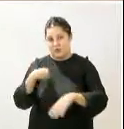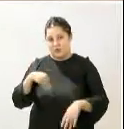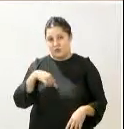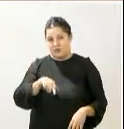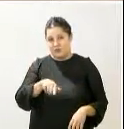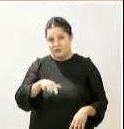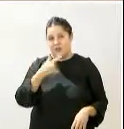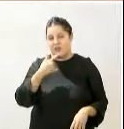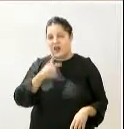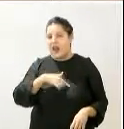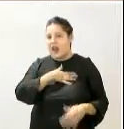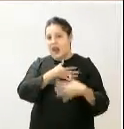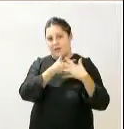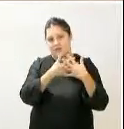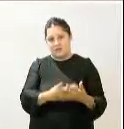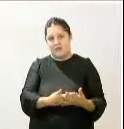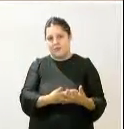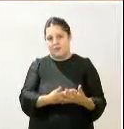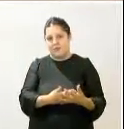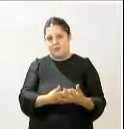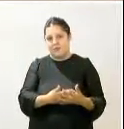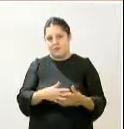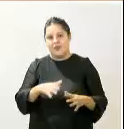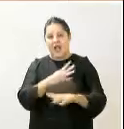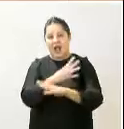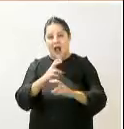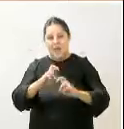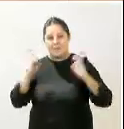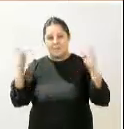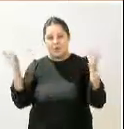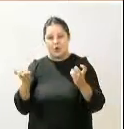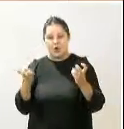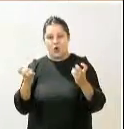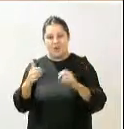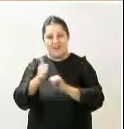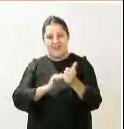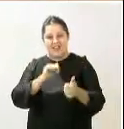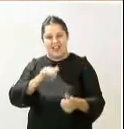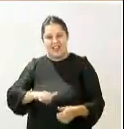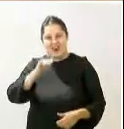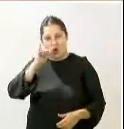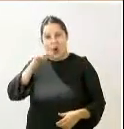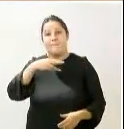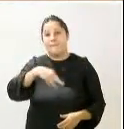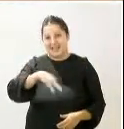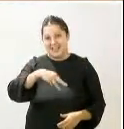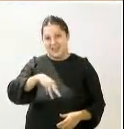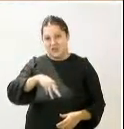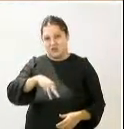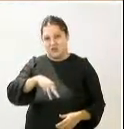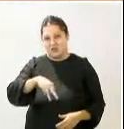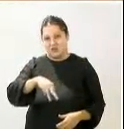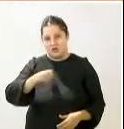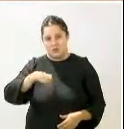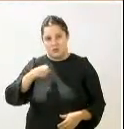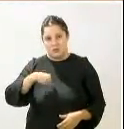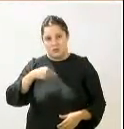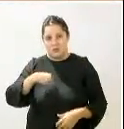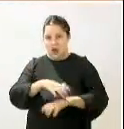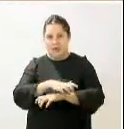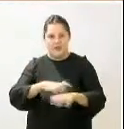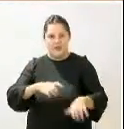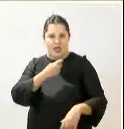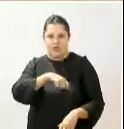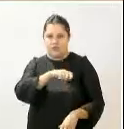el campo de concentración de referencia de La Rioja, Mauthausen, digo de referencia porque la mayoría de los españoles